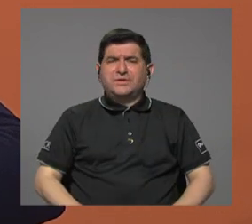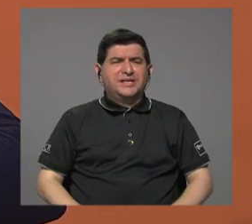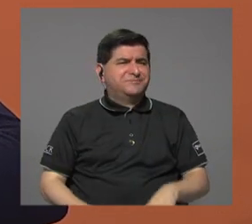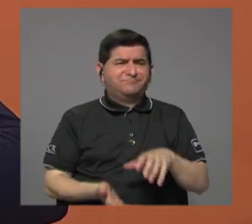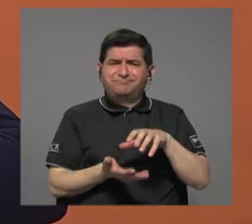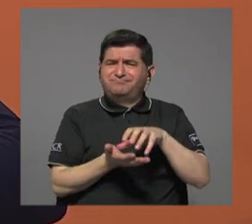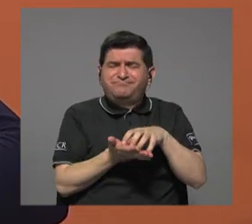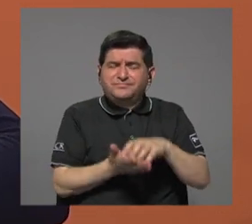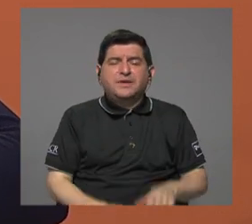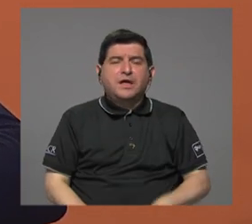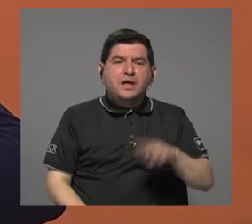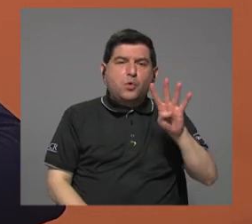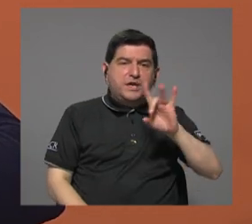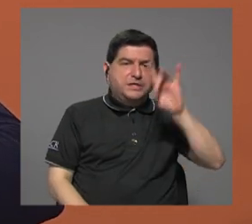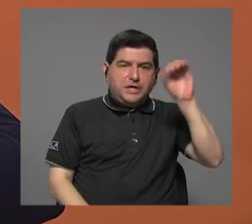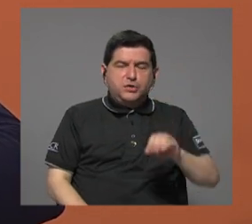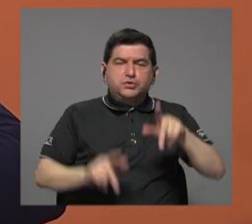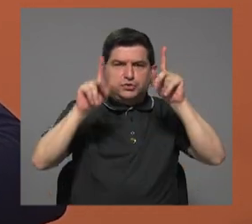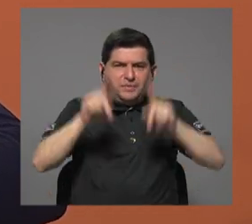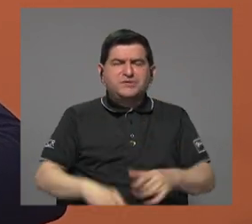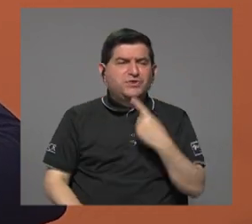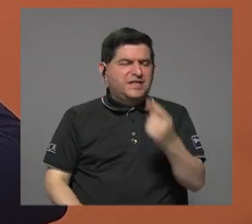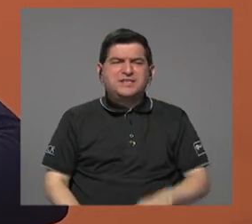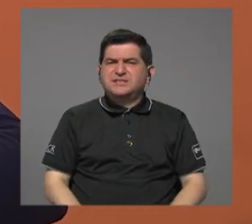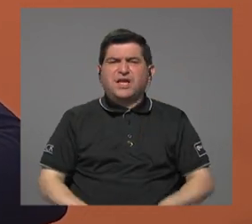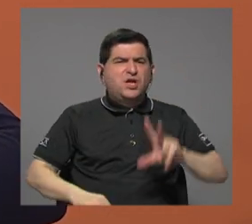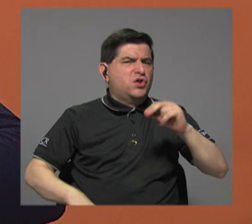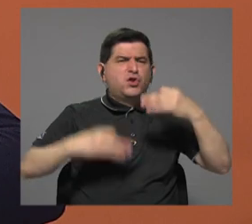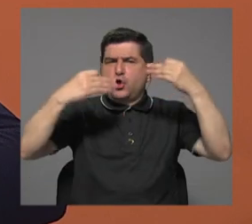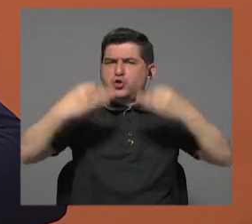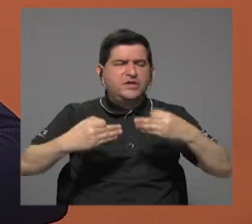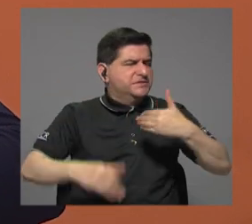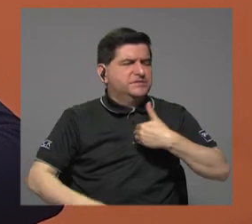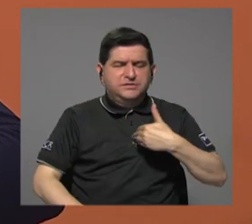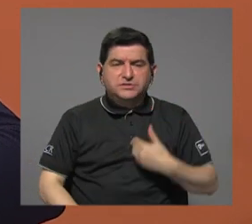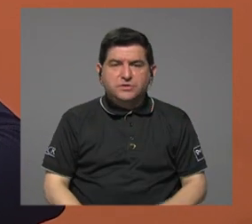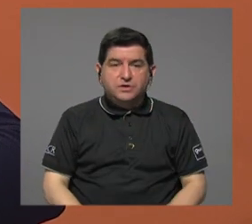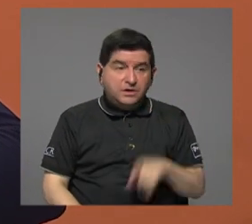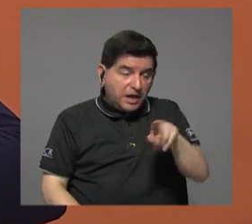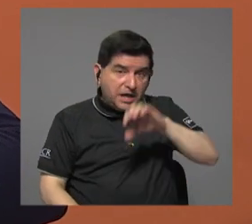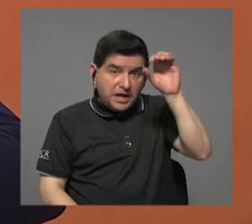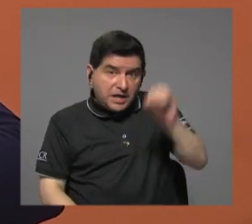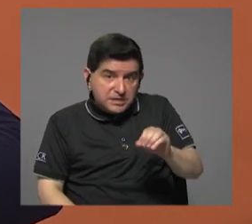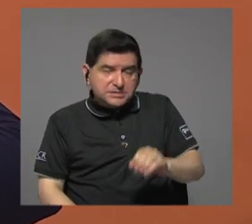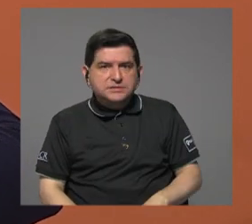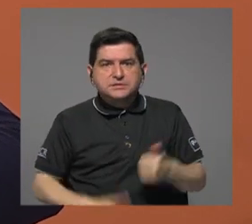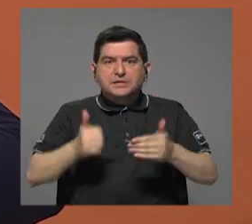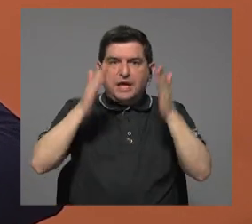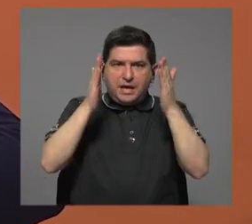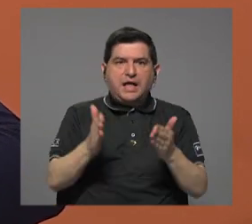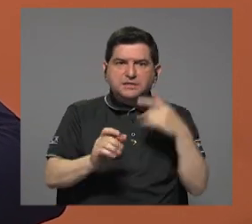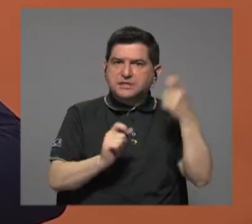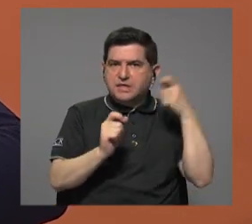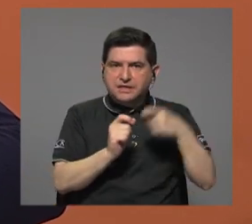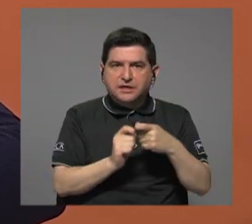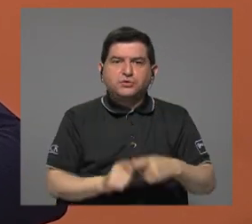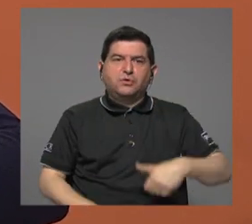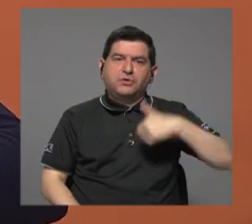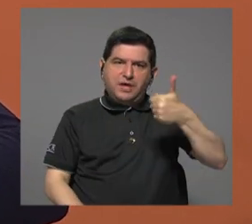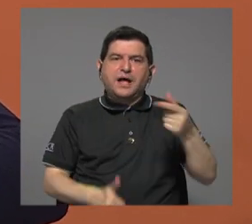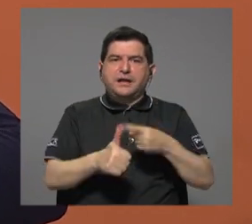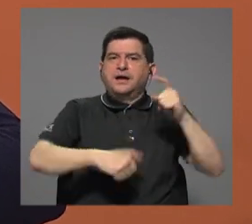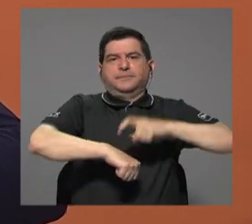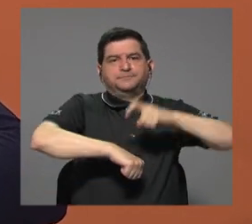48% de personas que se identifican como indecisas esto significa que si este porcentaje fuera un candidato a una candidata ganaría en primera